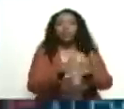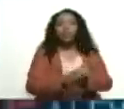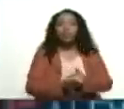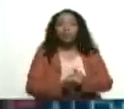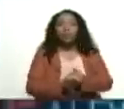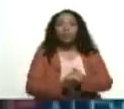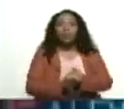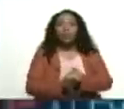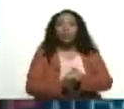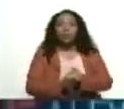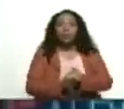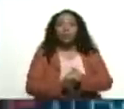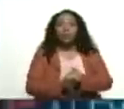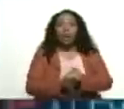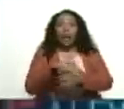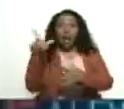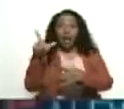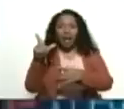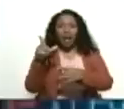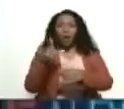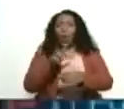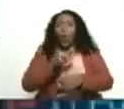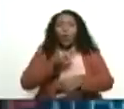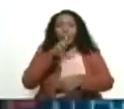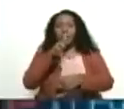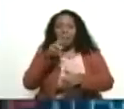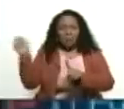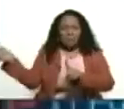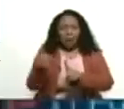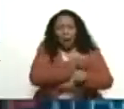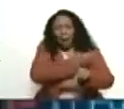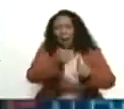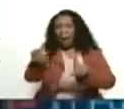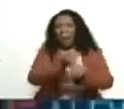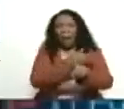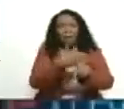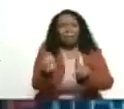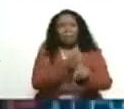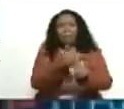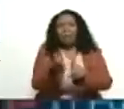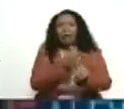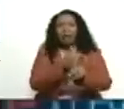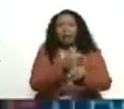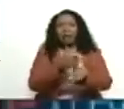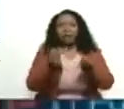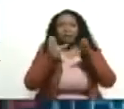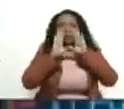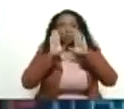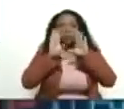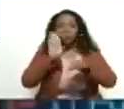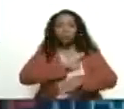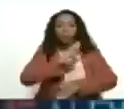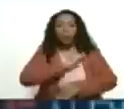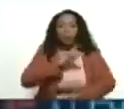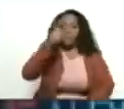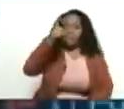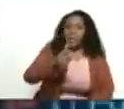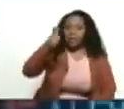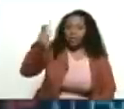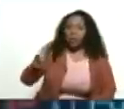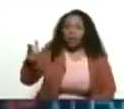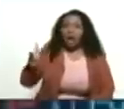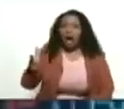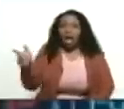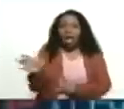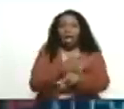fue salvajemente torturado física y psicológicamente, confesado por sus propios torturadores,